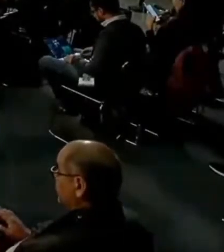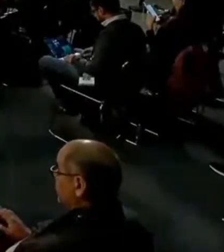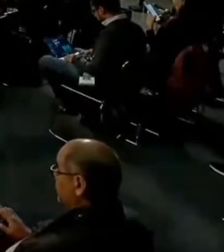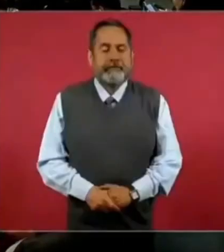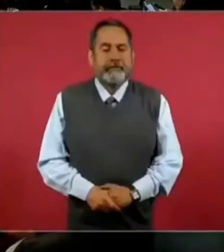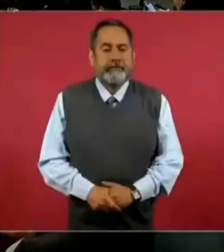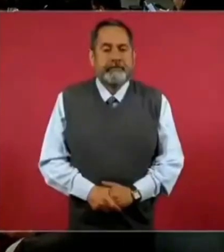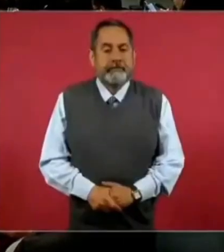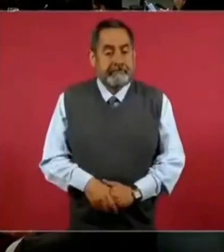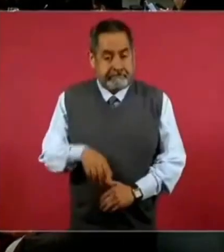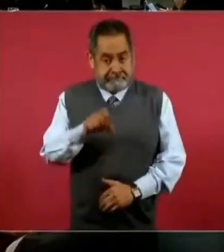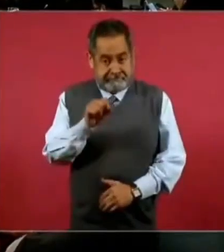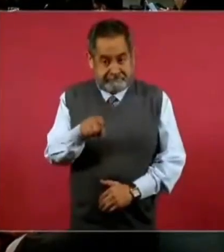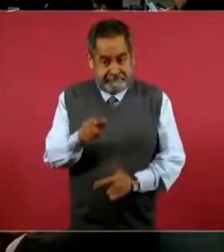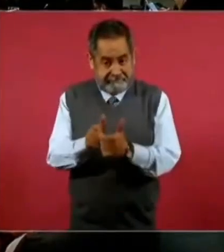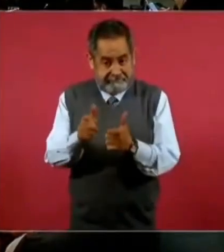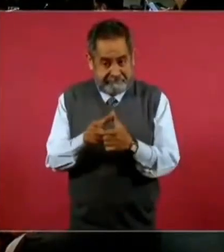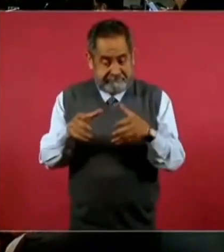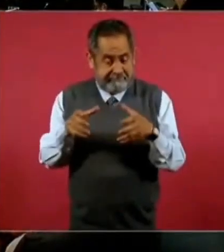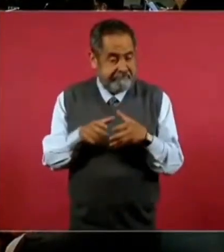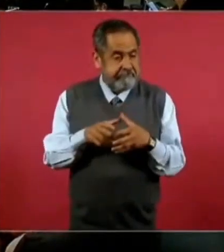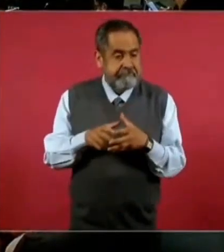y hasta formaron un partido